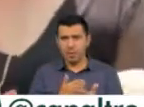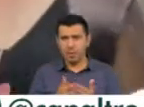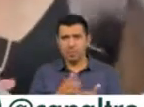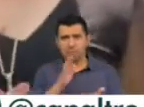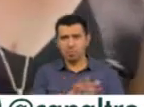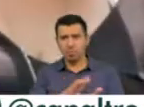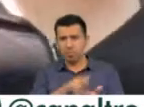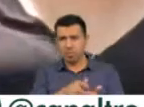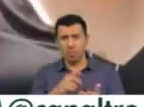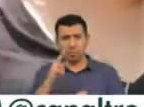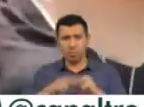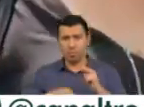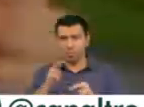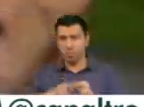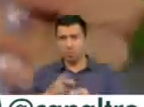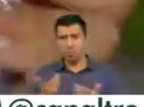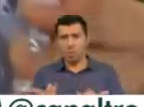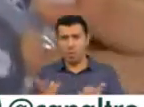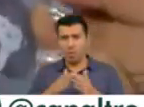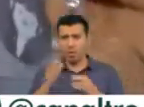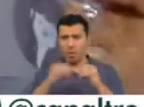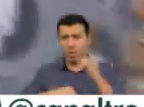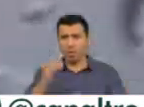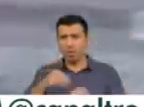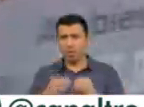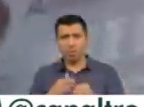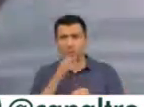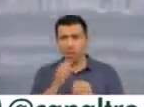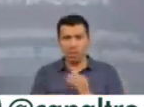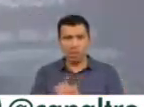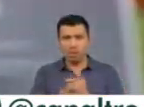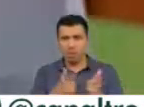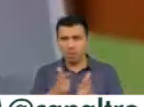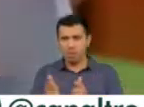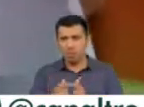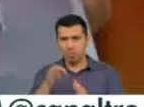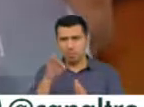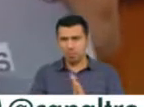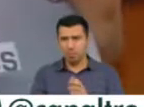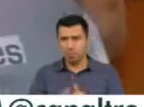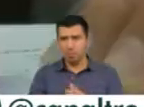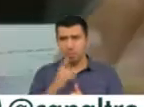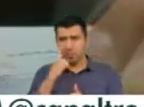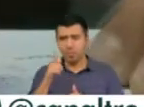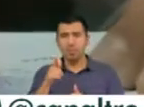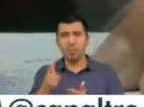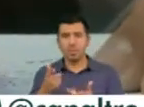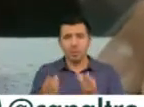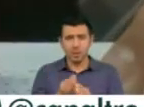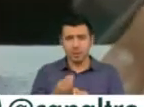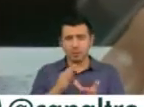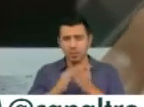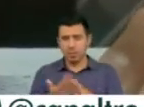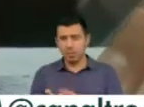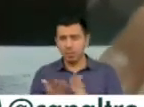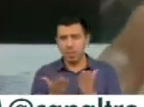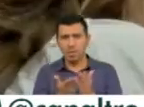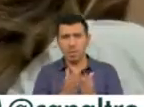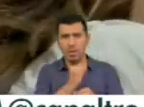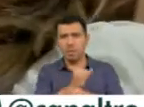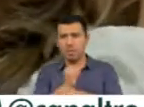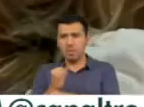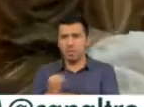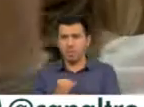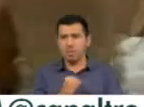en construcción la revisión de los manuales de convivencia se hace con la participación de las comunidades que son